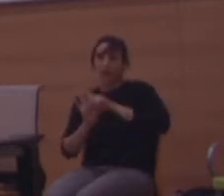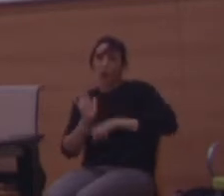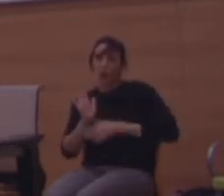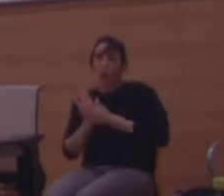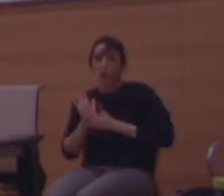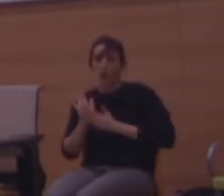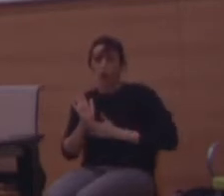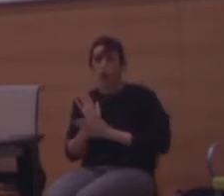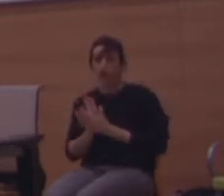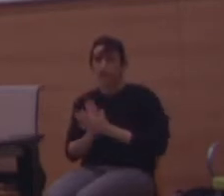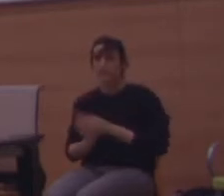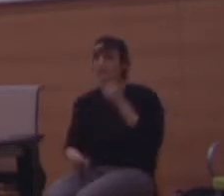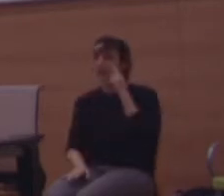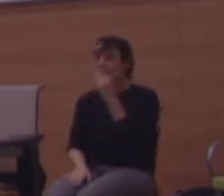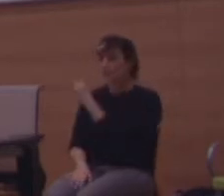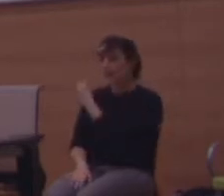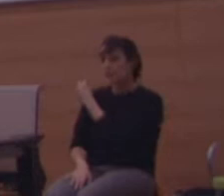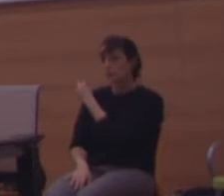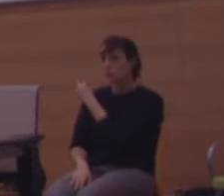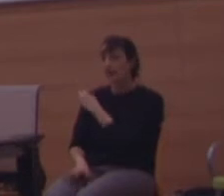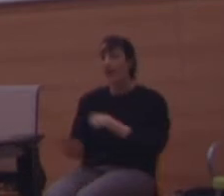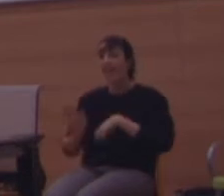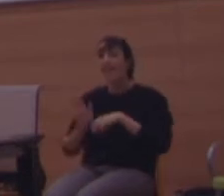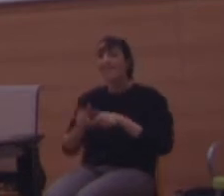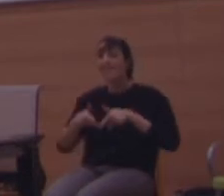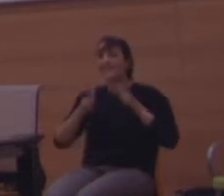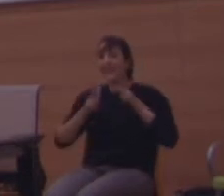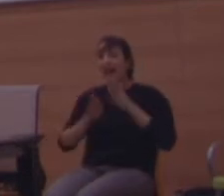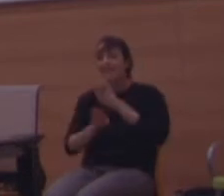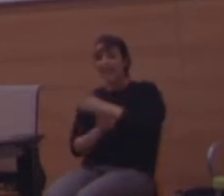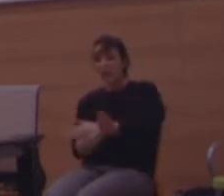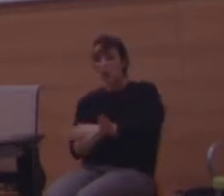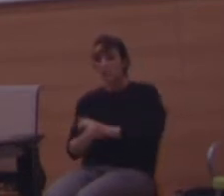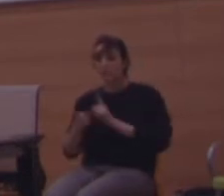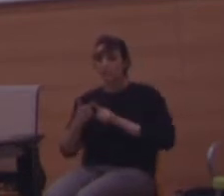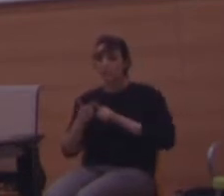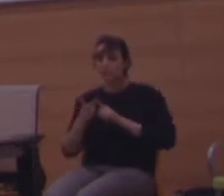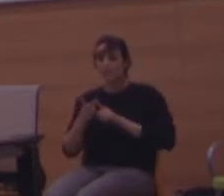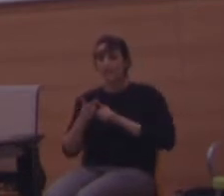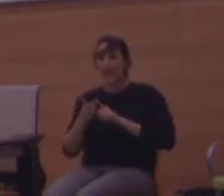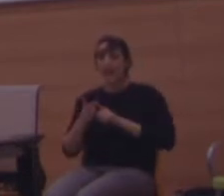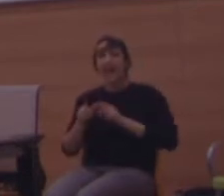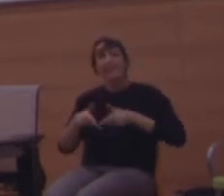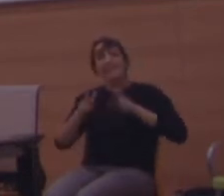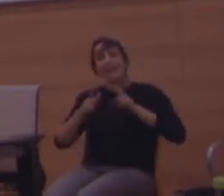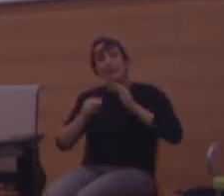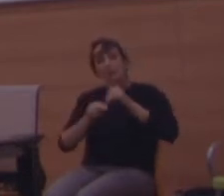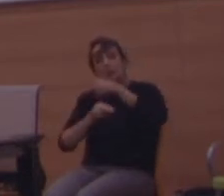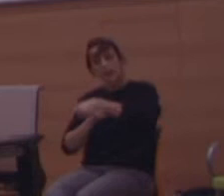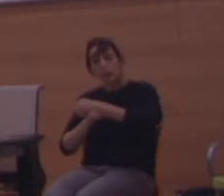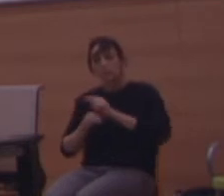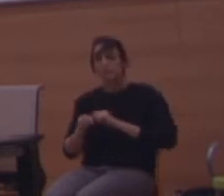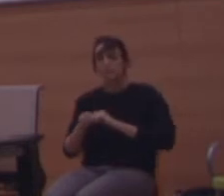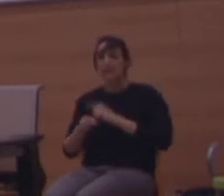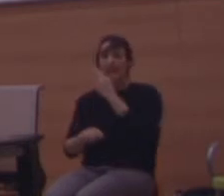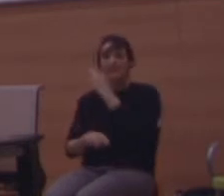Aquí vemos una descarga anterior, la descarga posterior, estos son calzados